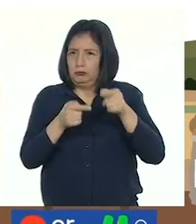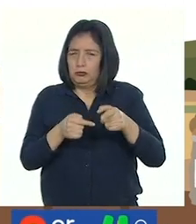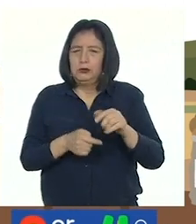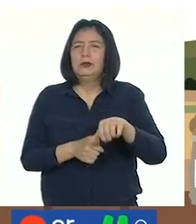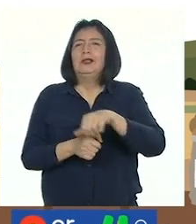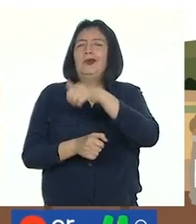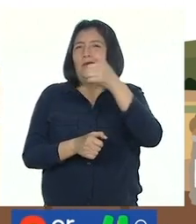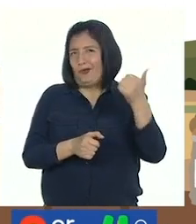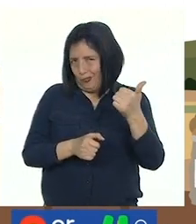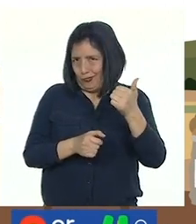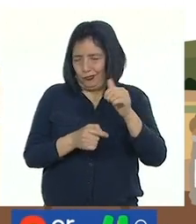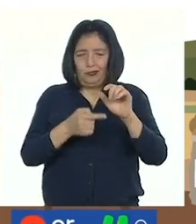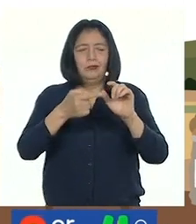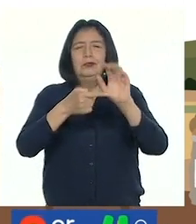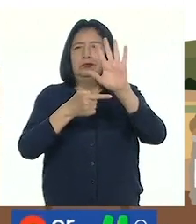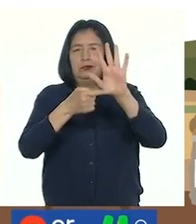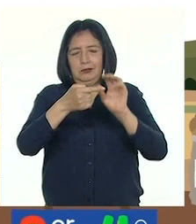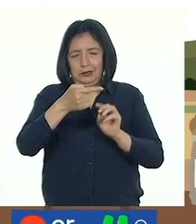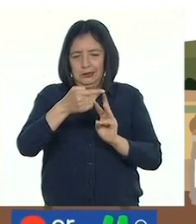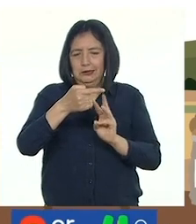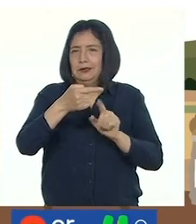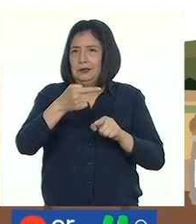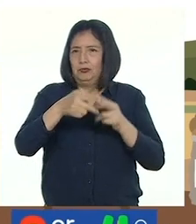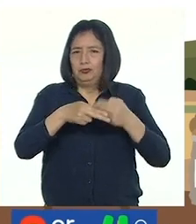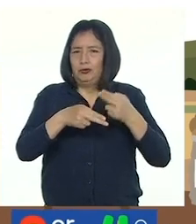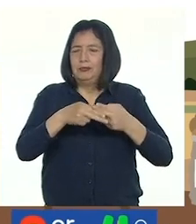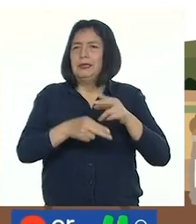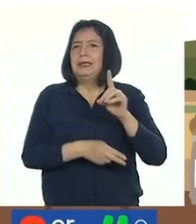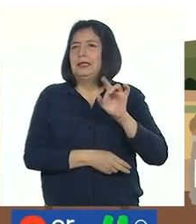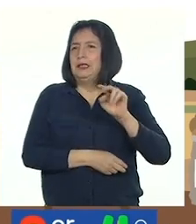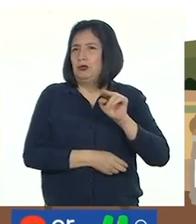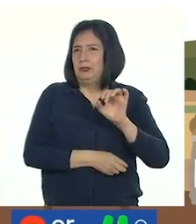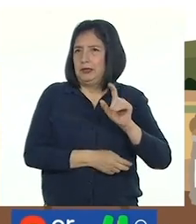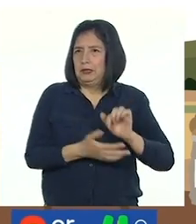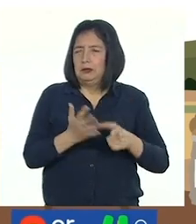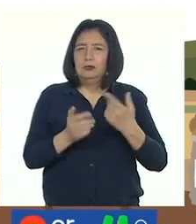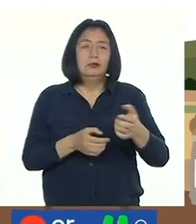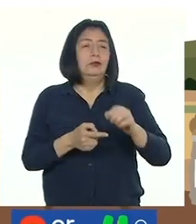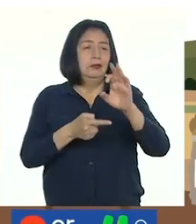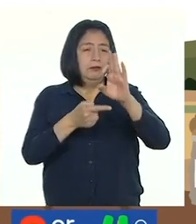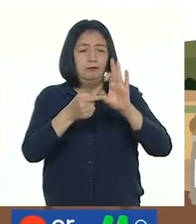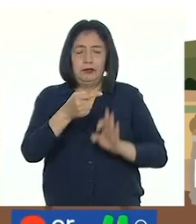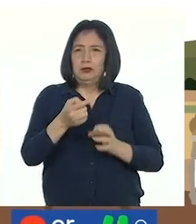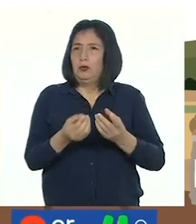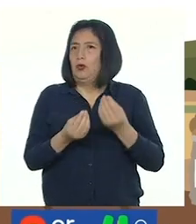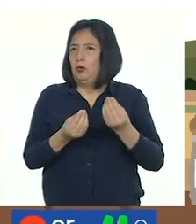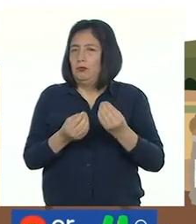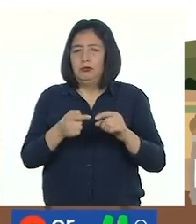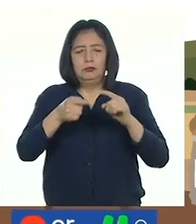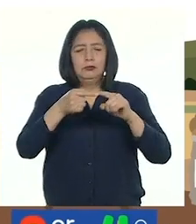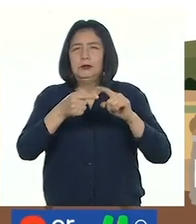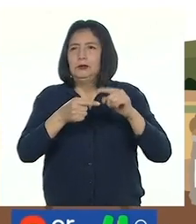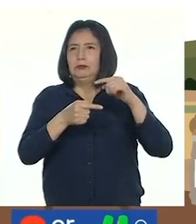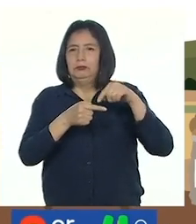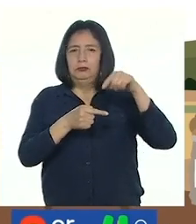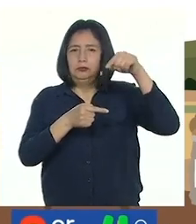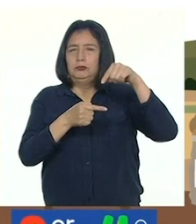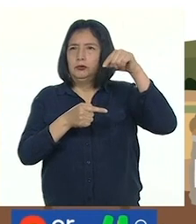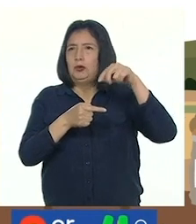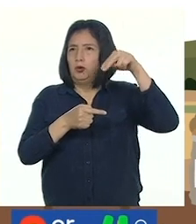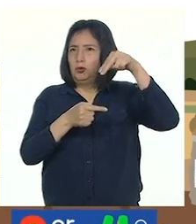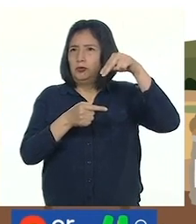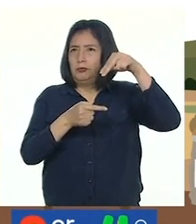otro de los términos de la fracción que es llamado denominador. Las fracciones se componen de un numerador,